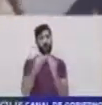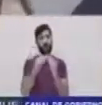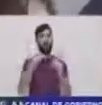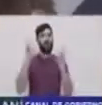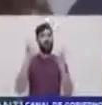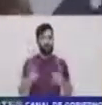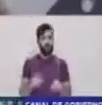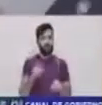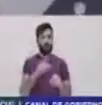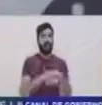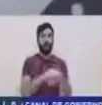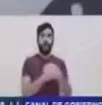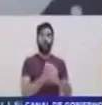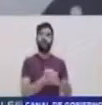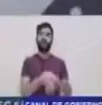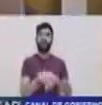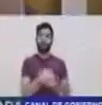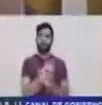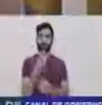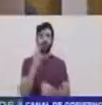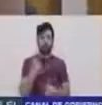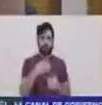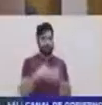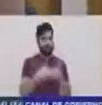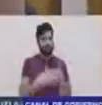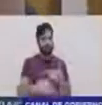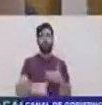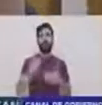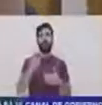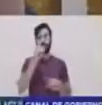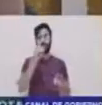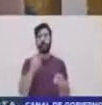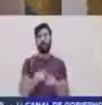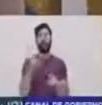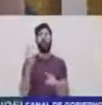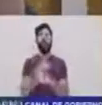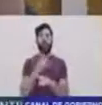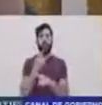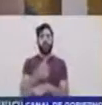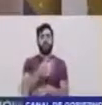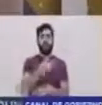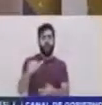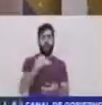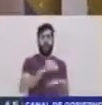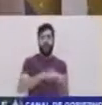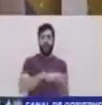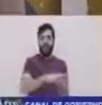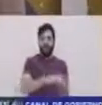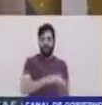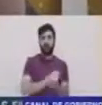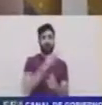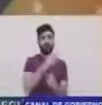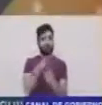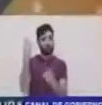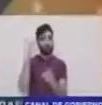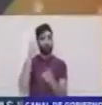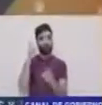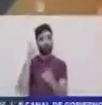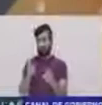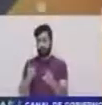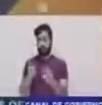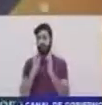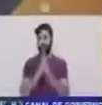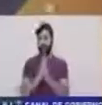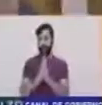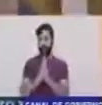recuerden a todos en casa lavarse muy bien las manos, hacerlo constantemente y utilizar bastante agua y jabón. Iris, ¿tiene